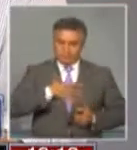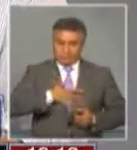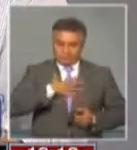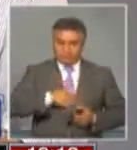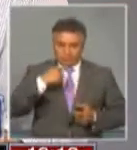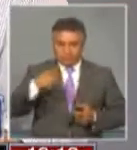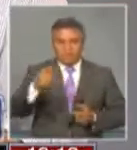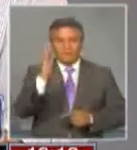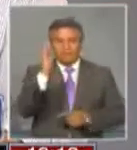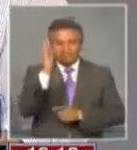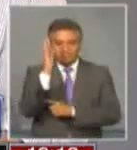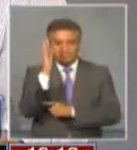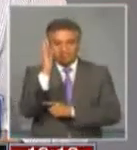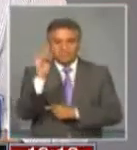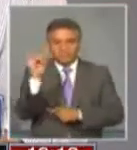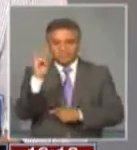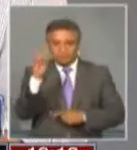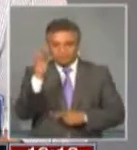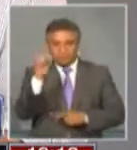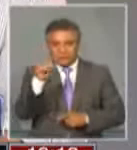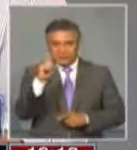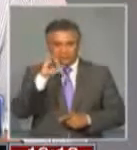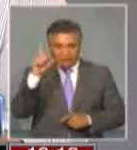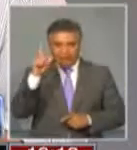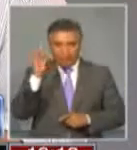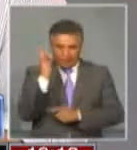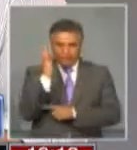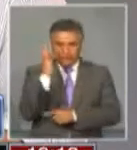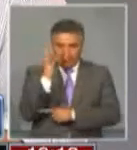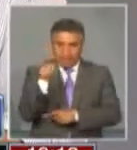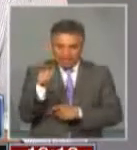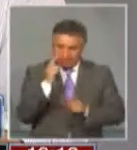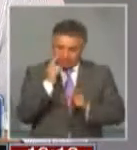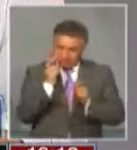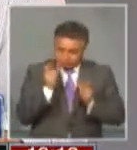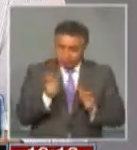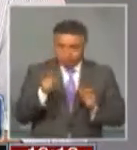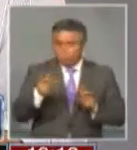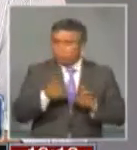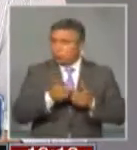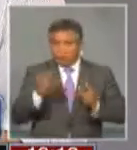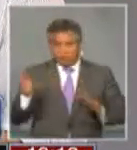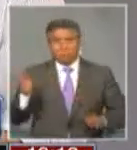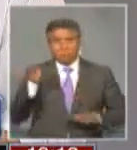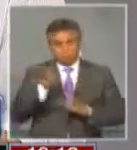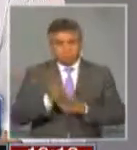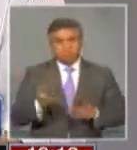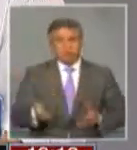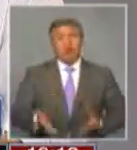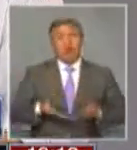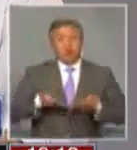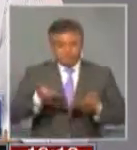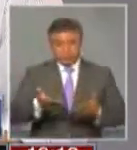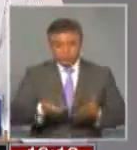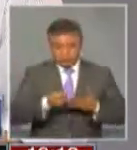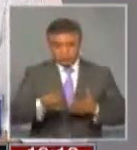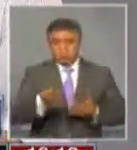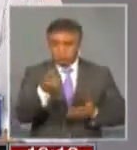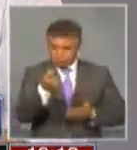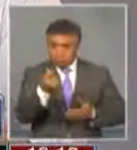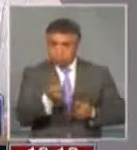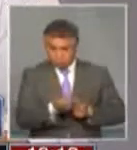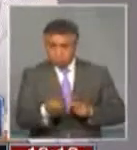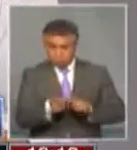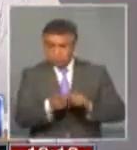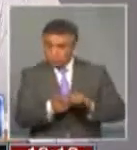fiscal. Efectivamente, cualquier persona, cualquier contribuyente, ¿ya?, podría llegar a ofrecer, ¿cierto?, un dinero